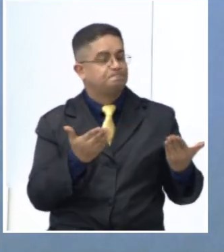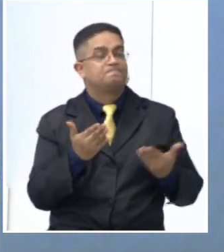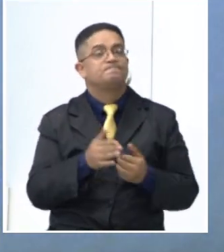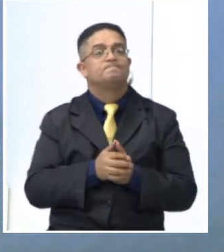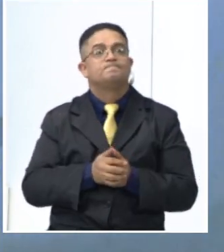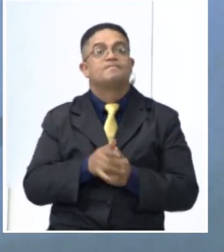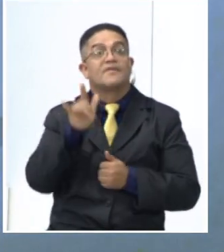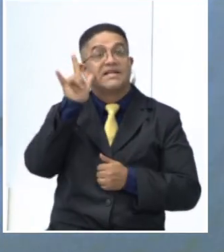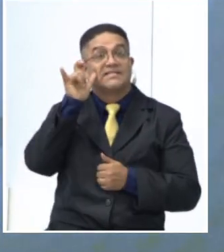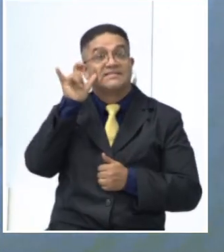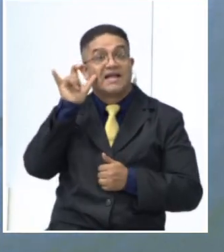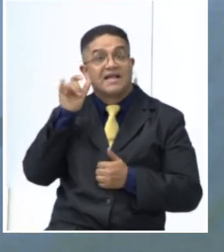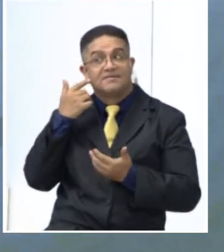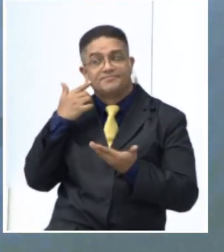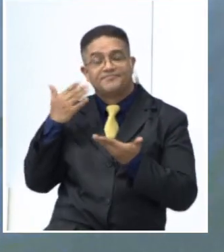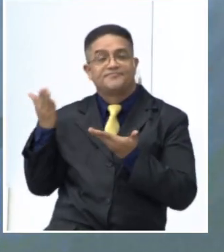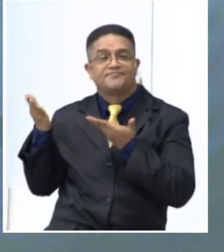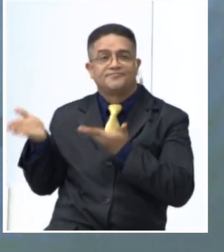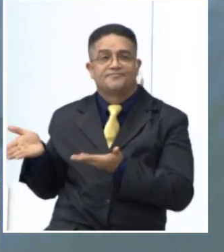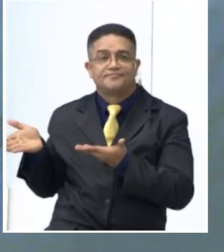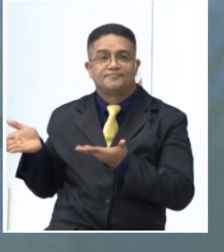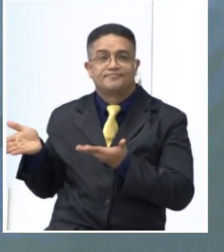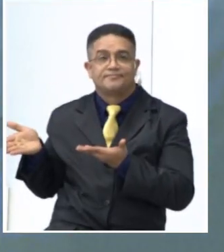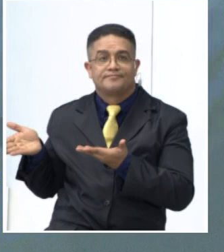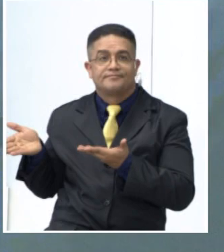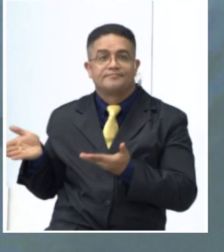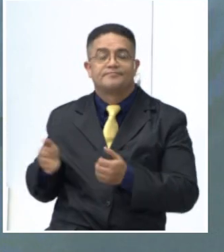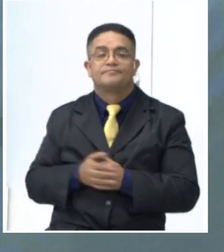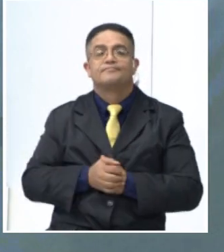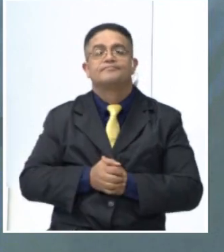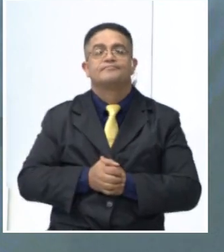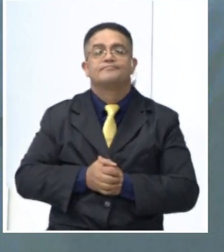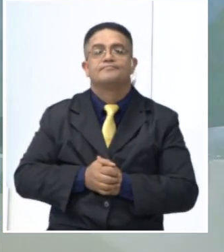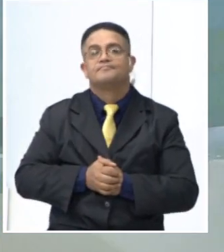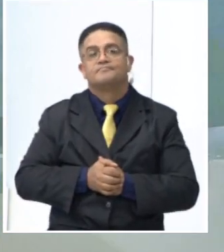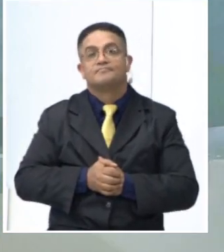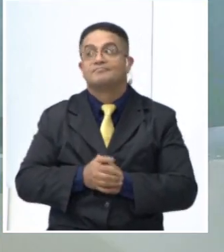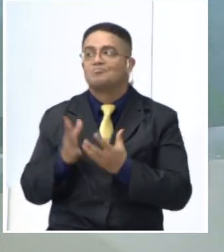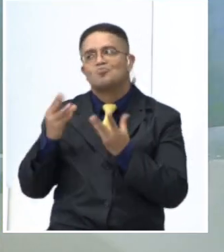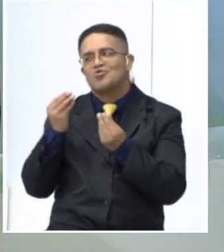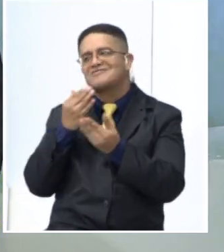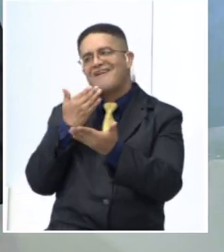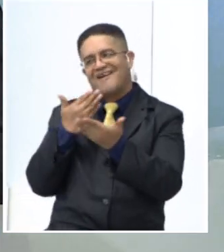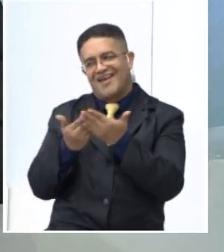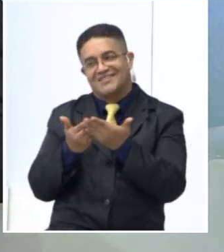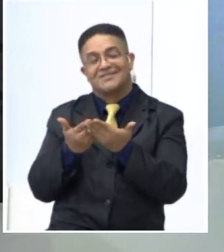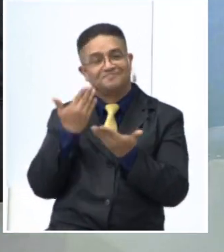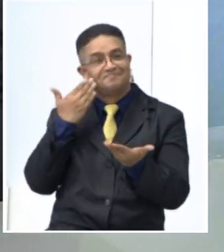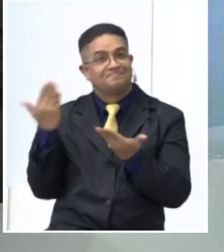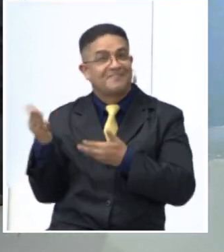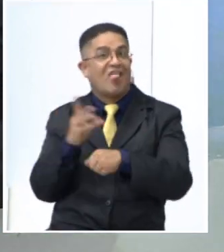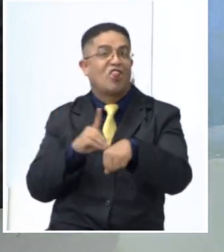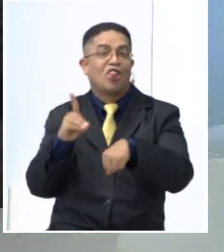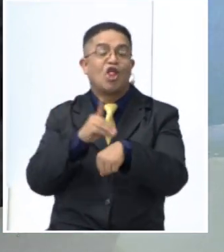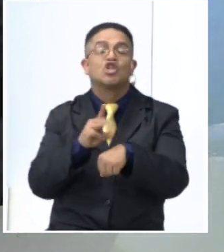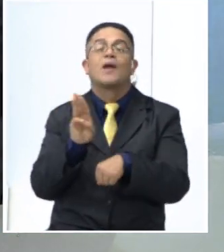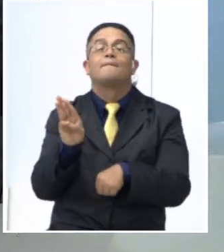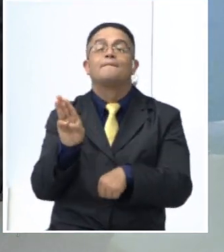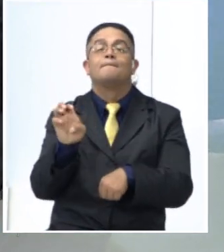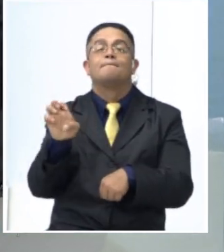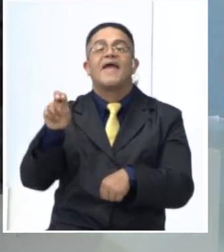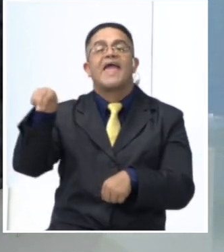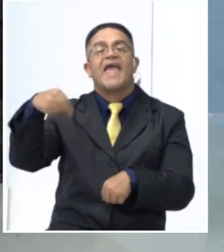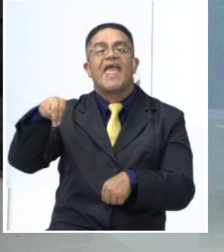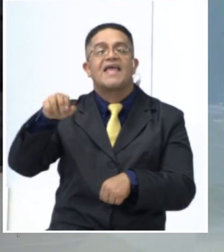son en Instagram, Twitter y Facebook, @JesúsPenaPrato. Muchísimas gracias. Conversábamos con el doctor Jesús Peña Prato